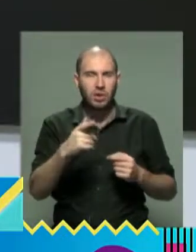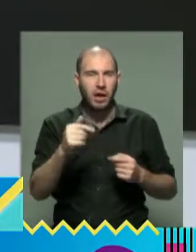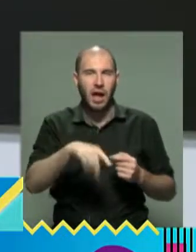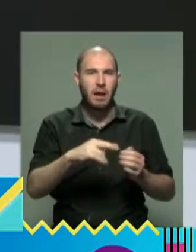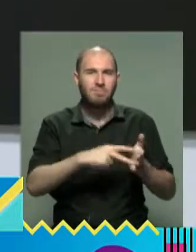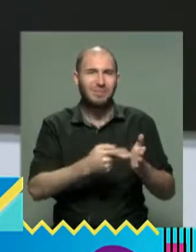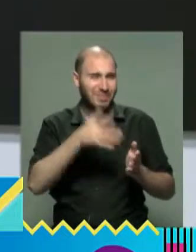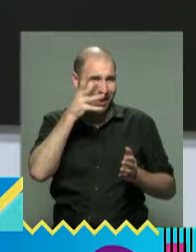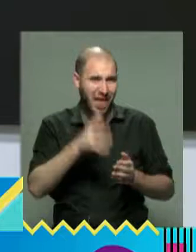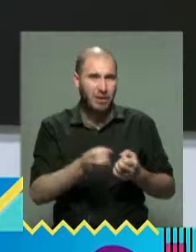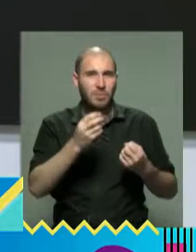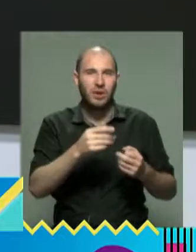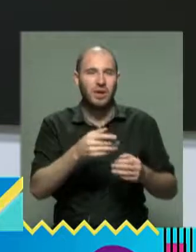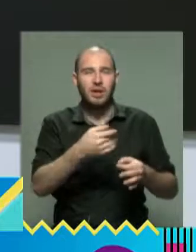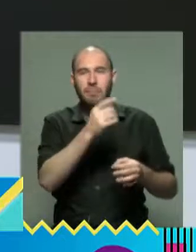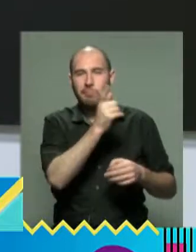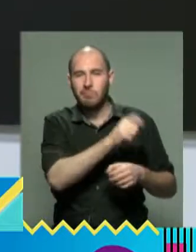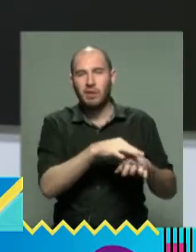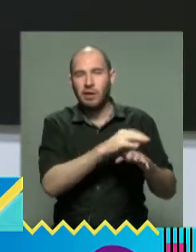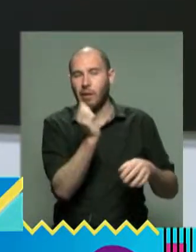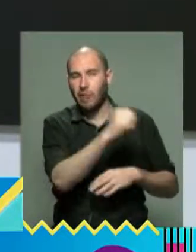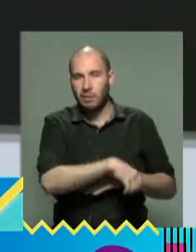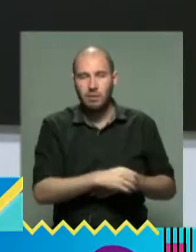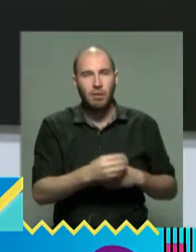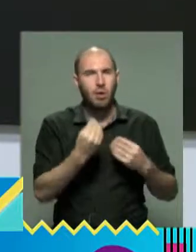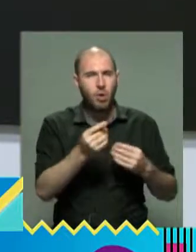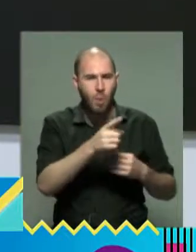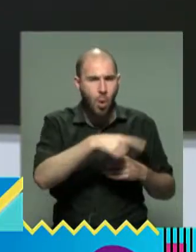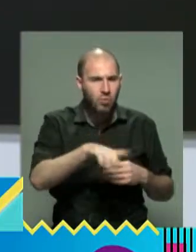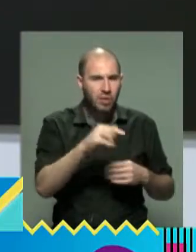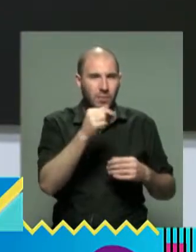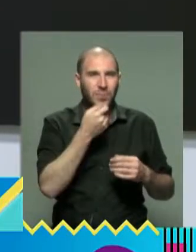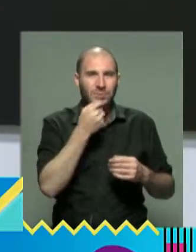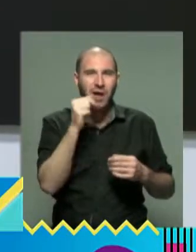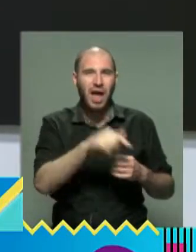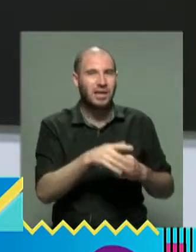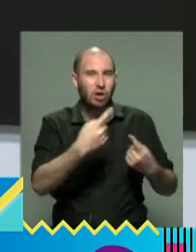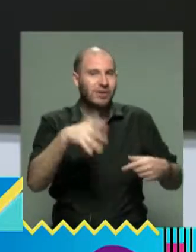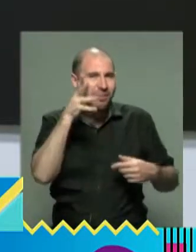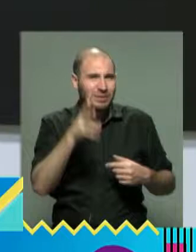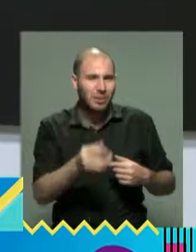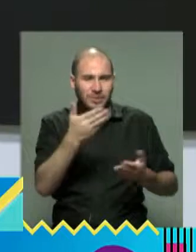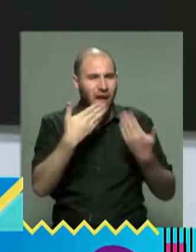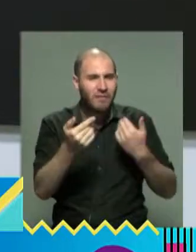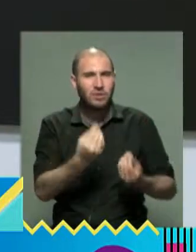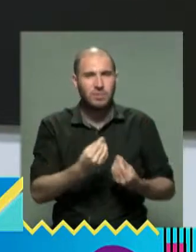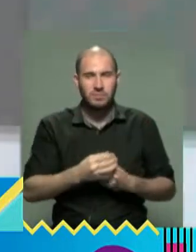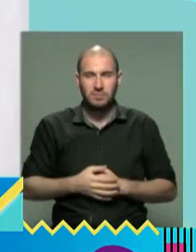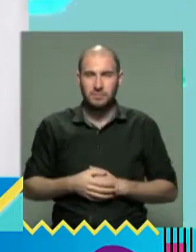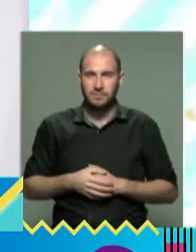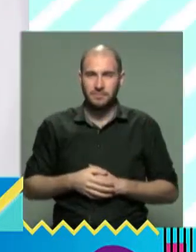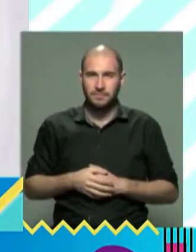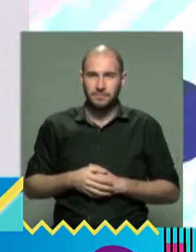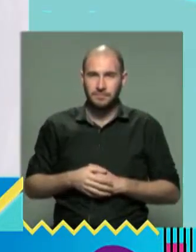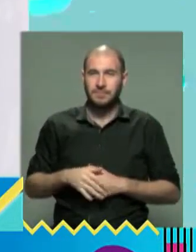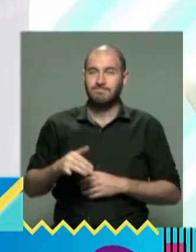algún tipo de consecuencias por no seguir el consejo del guía? ¿Cómo se hace para que ustedes traten en esos casos extremos con las personas?